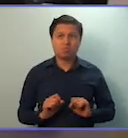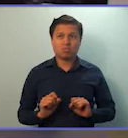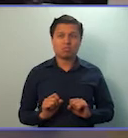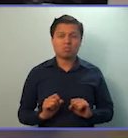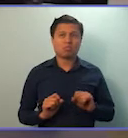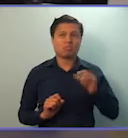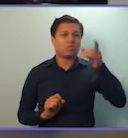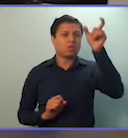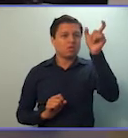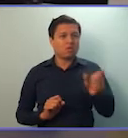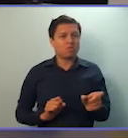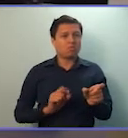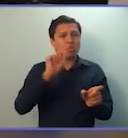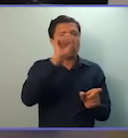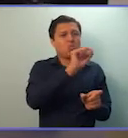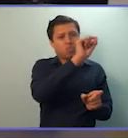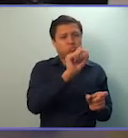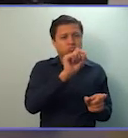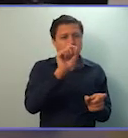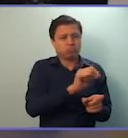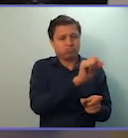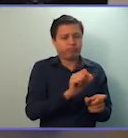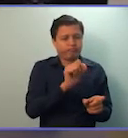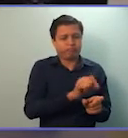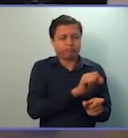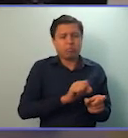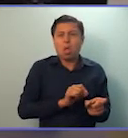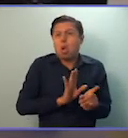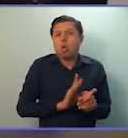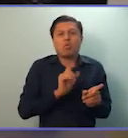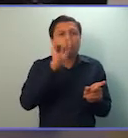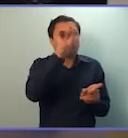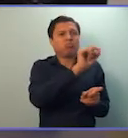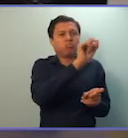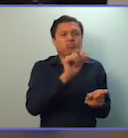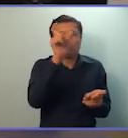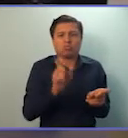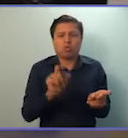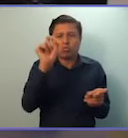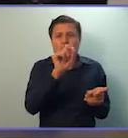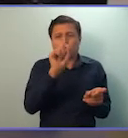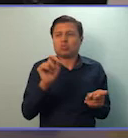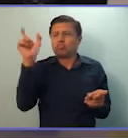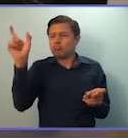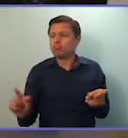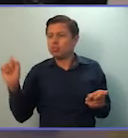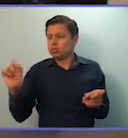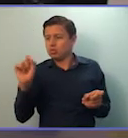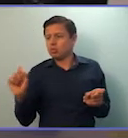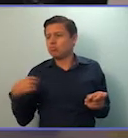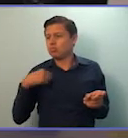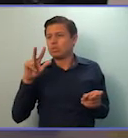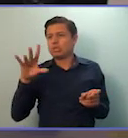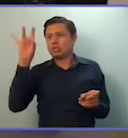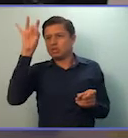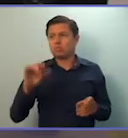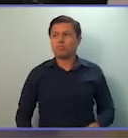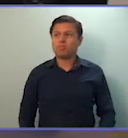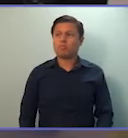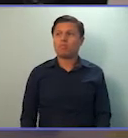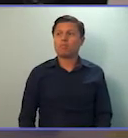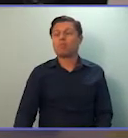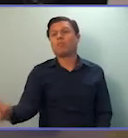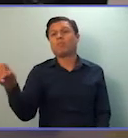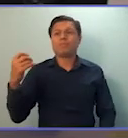todos ya esa es la segunda forma de marcar la papeleta y la tercera forma es que yo haga la manera